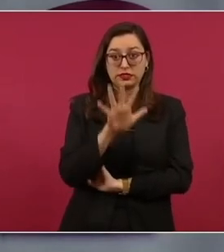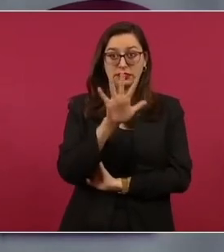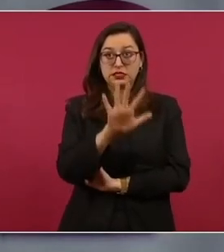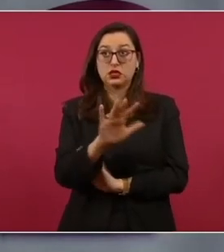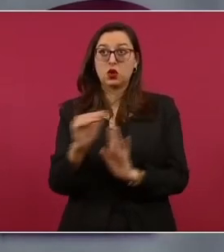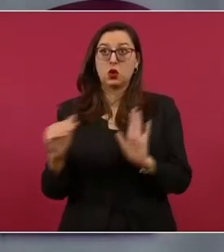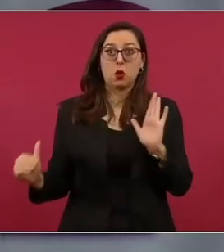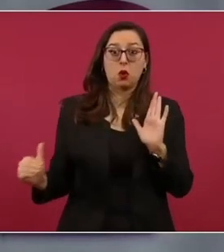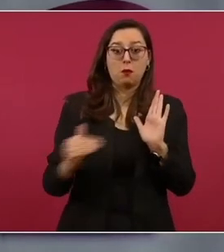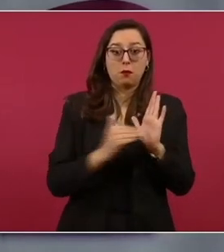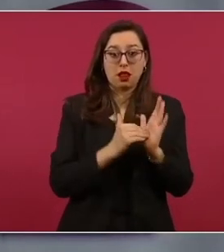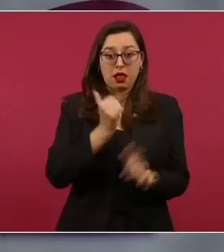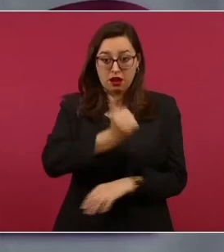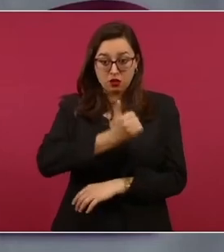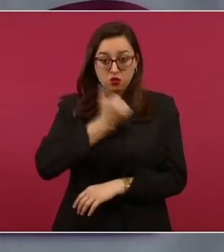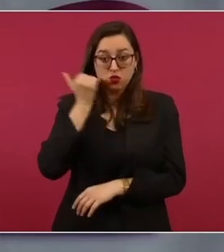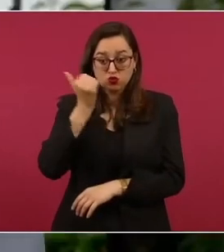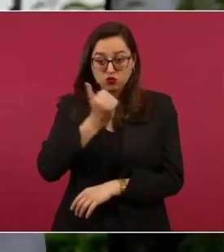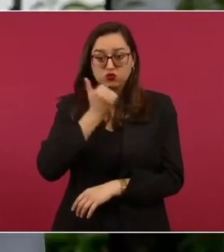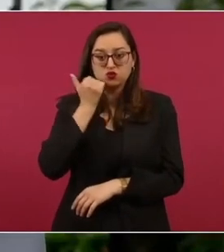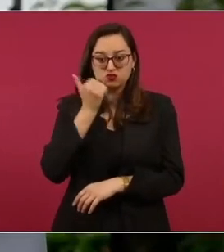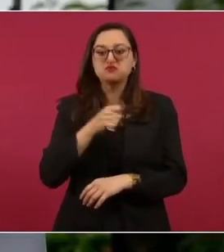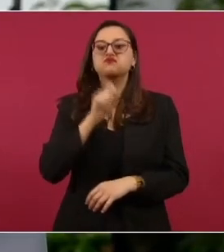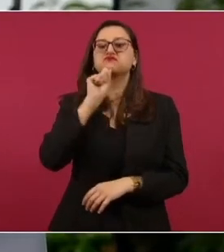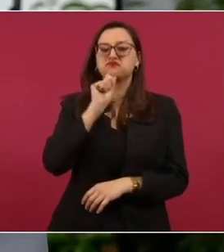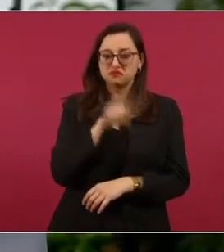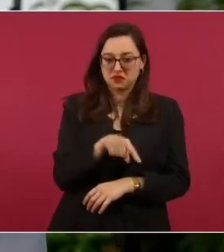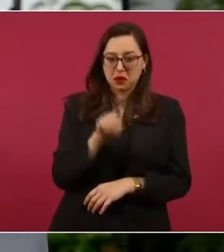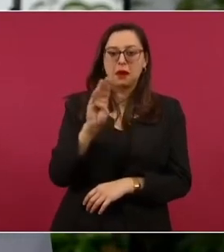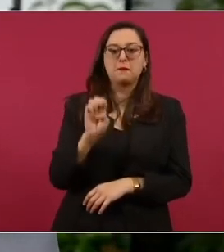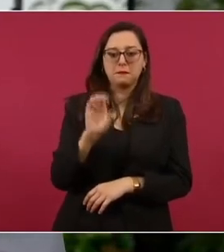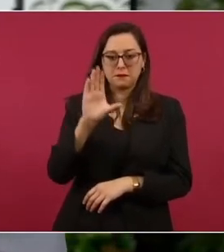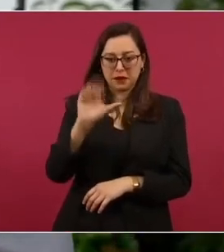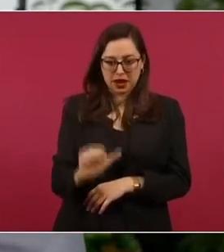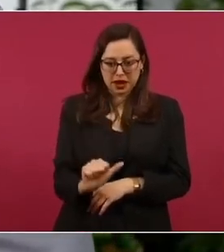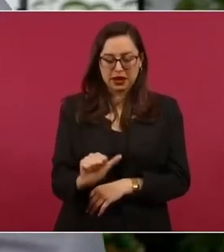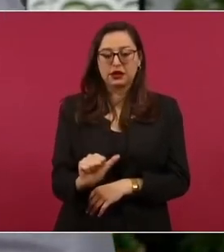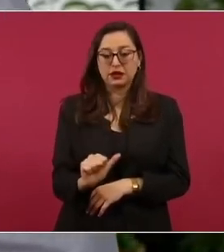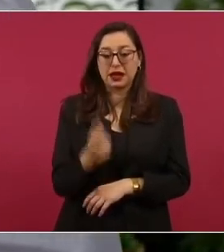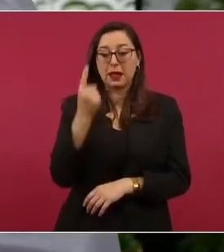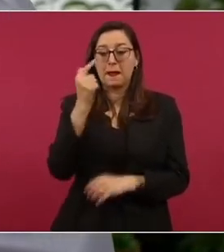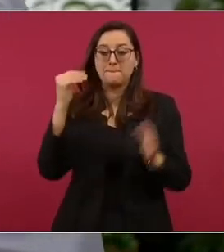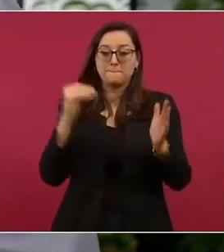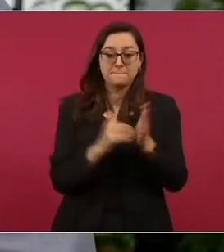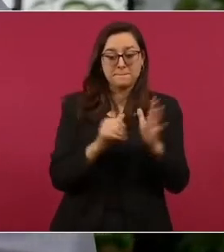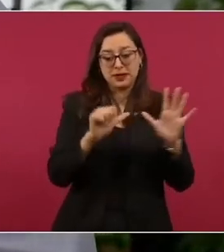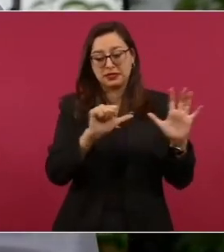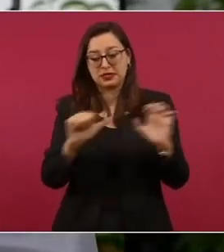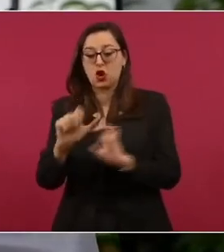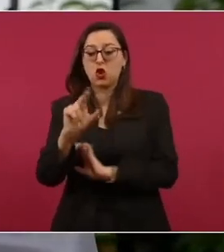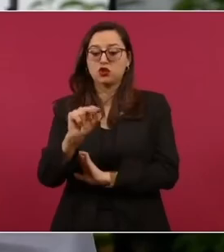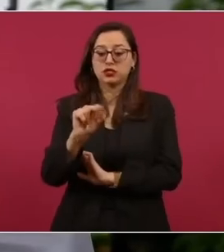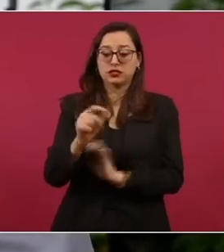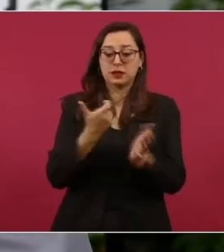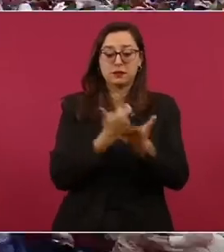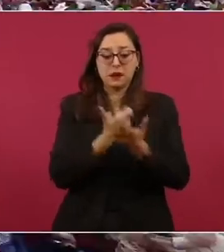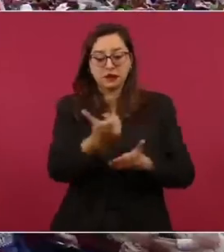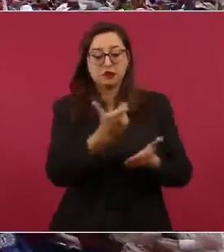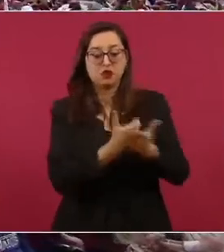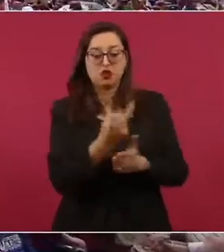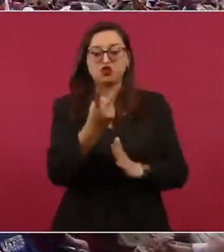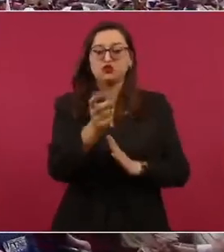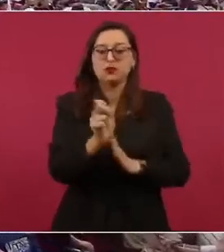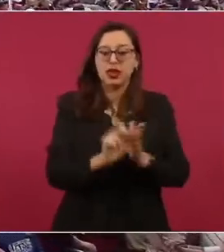4.155.000 alumnos, también reciben becas de 1.680 pesos